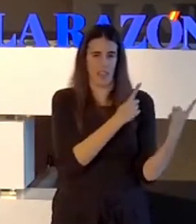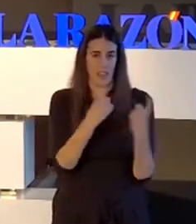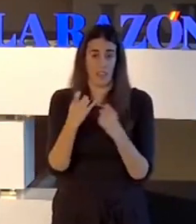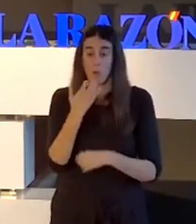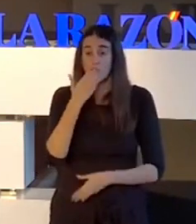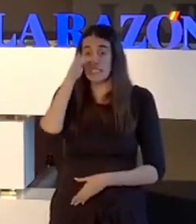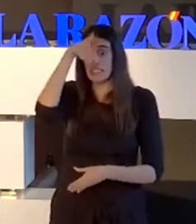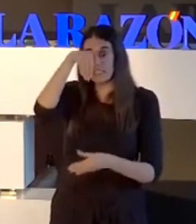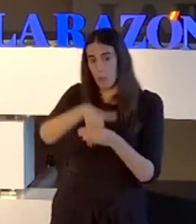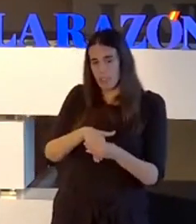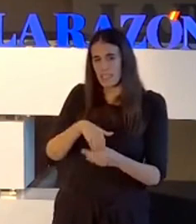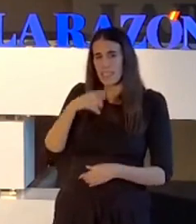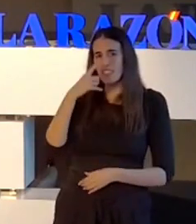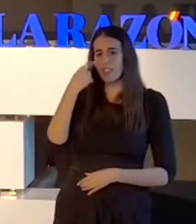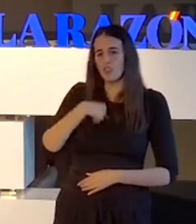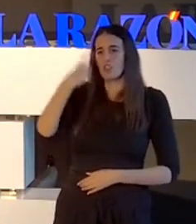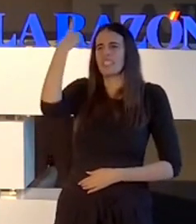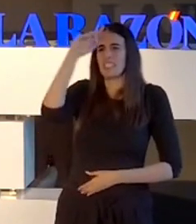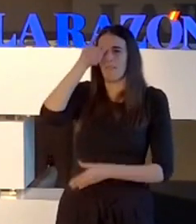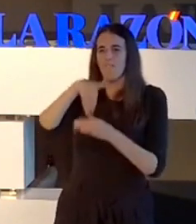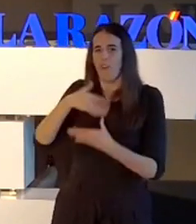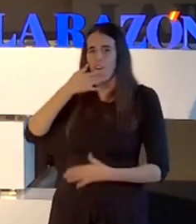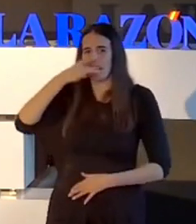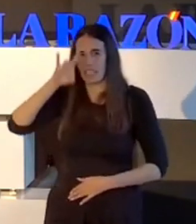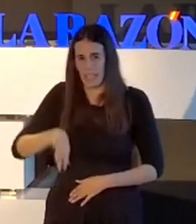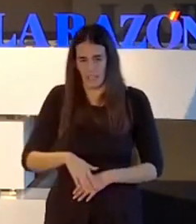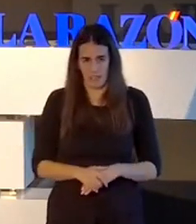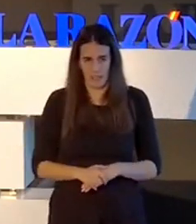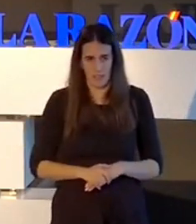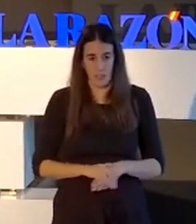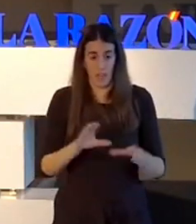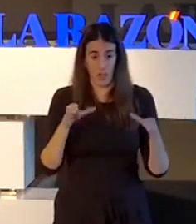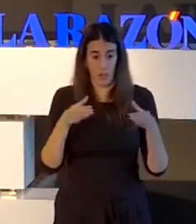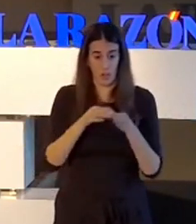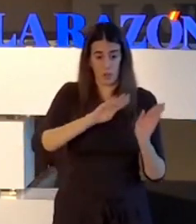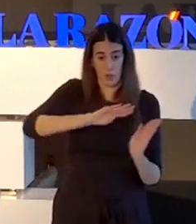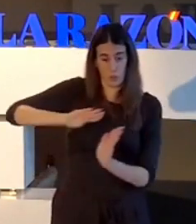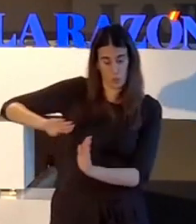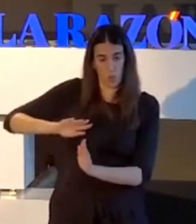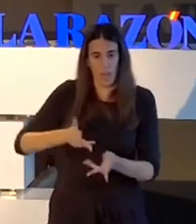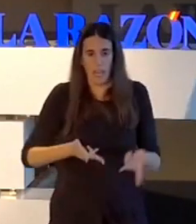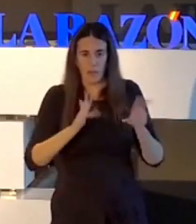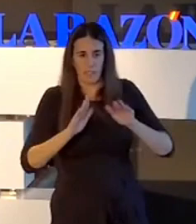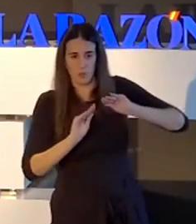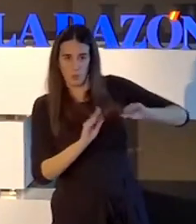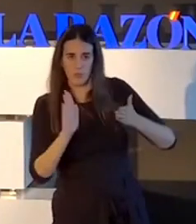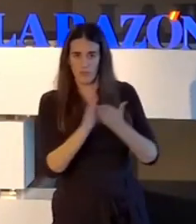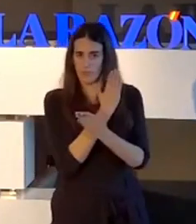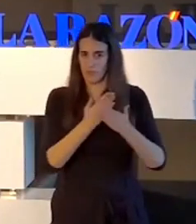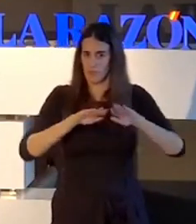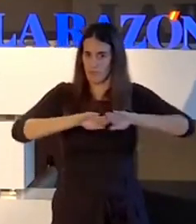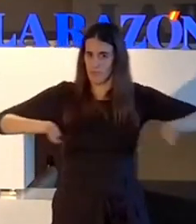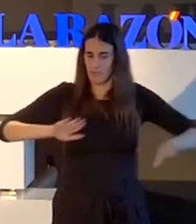cuando vota sepa lo que vota entonces que de un lado queden los colectivistas y del otro lado los que abrazan la c de la libertad digo